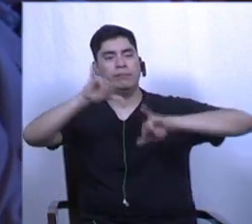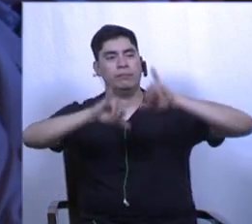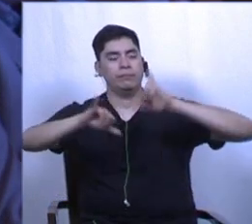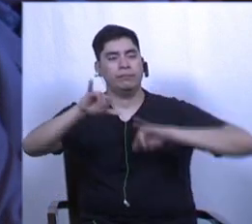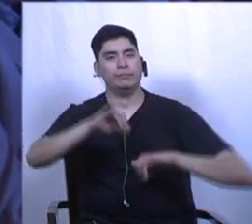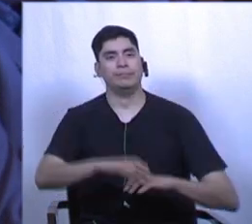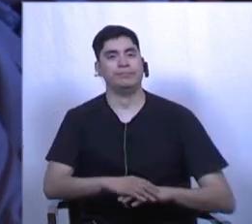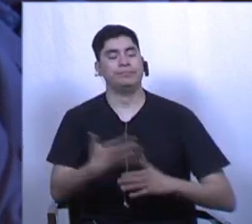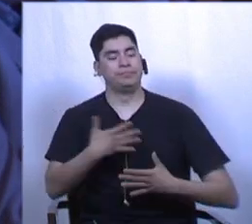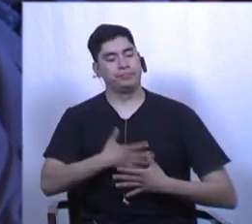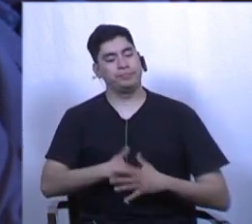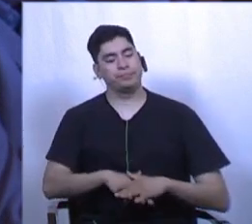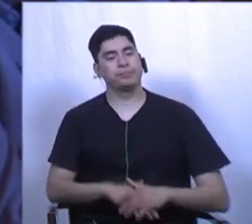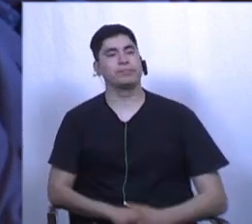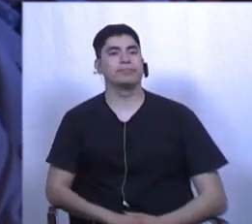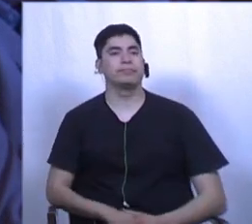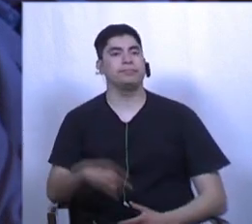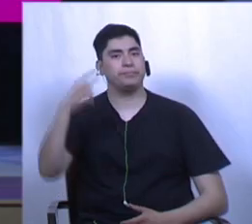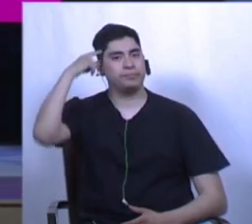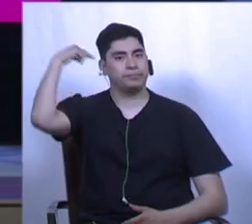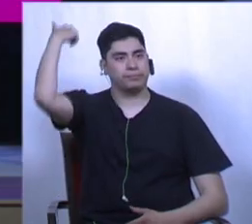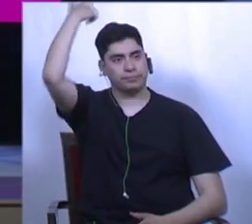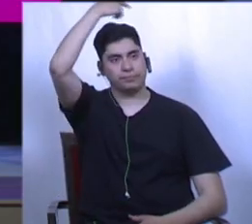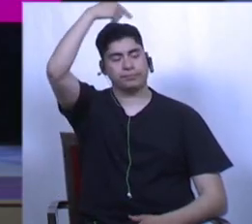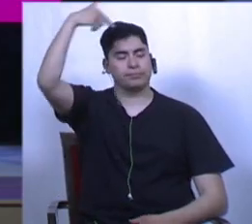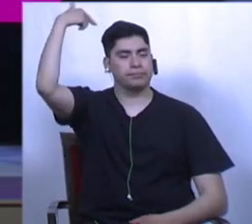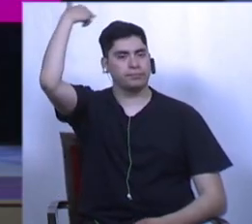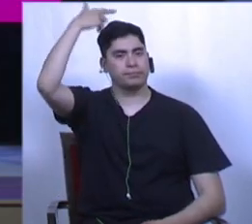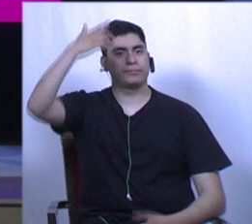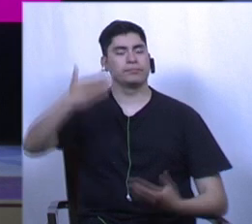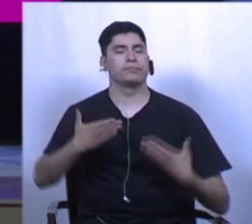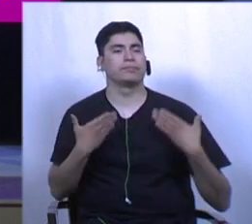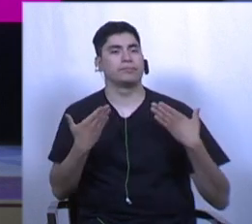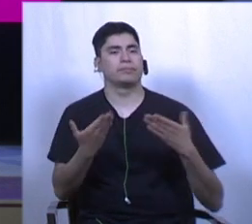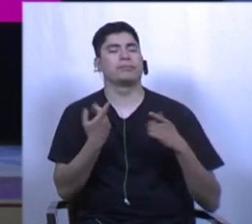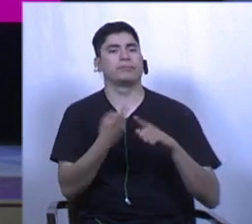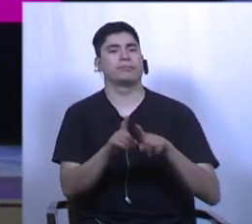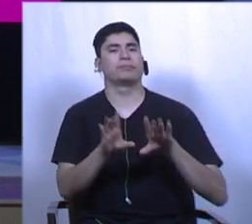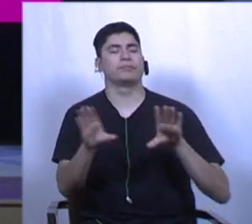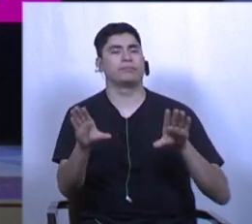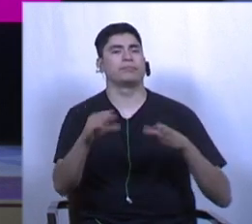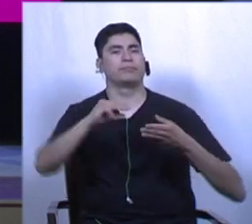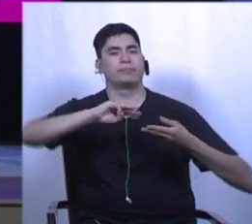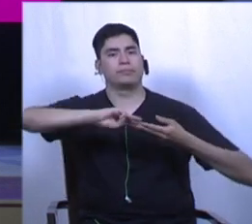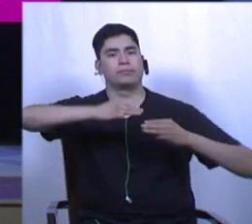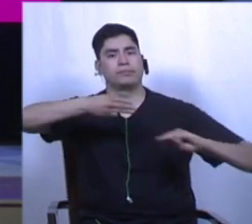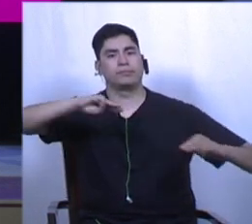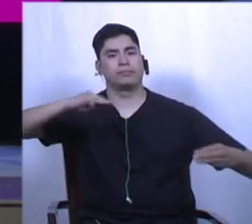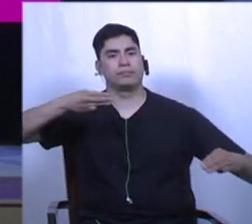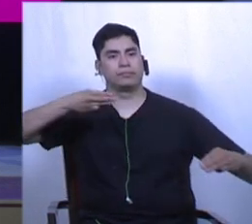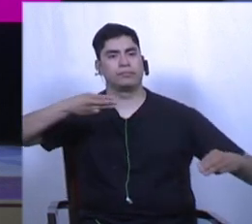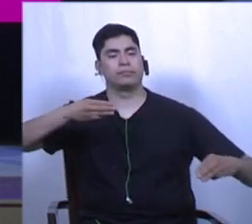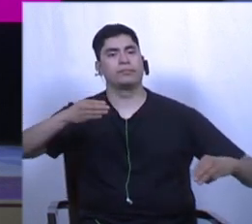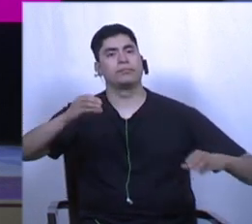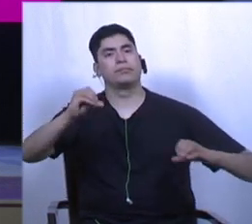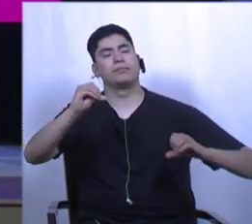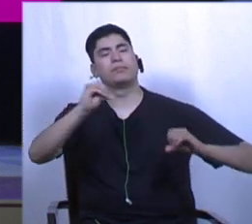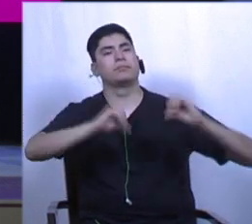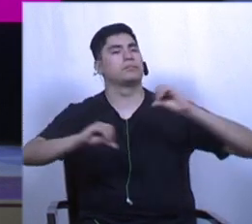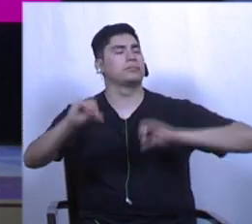nuestro intestino y el eje de nuestro cerebro, entregando distintos mecanismos químicos, también a través